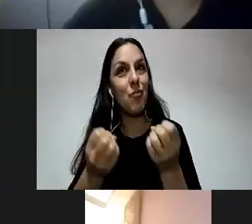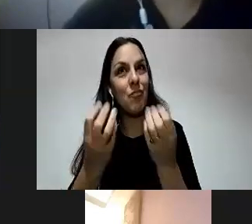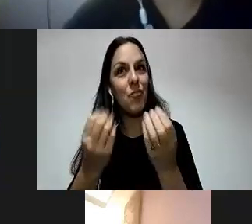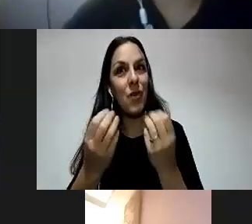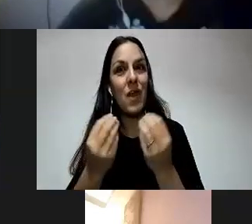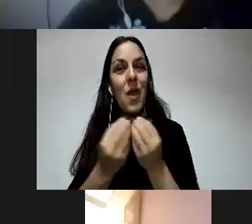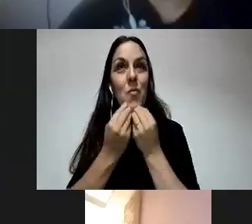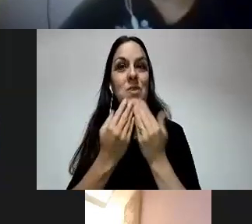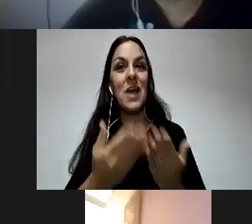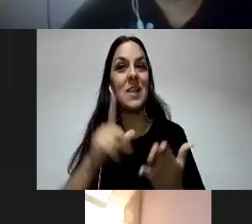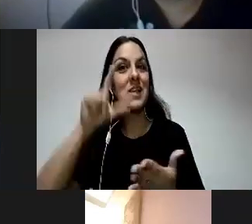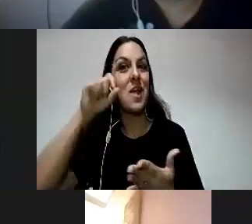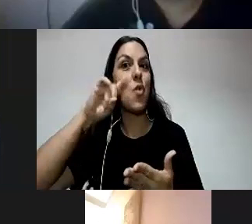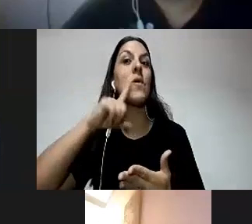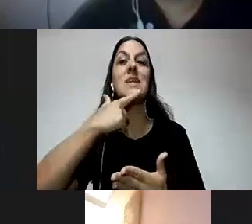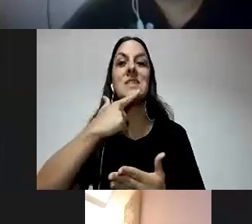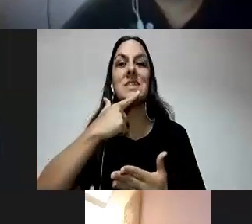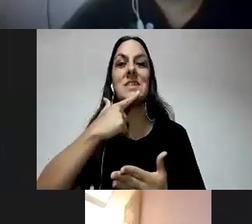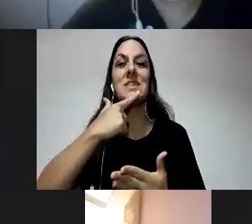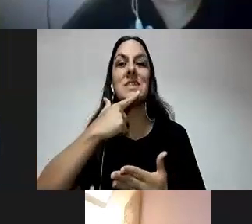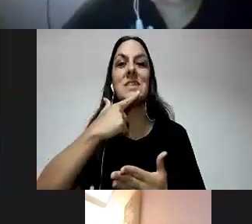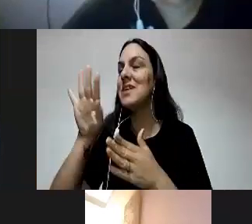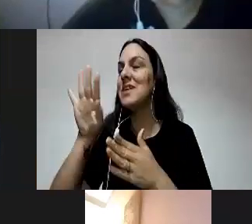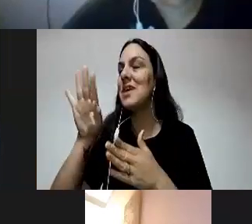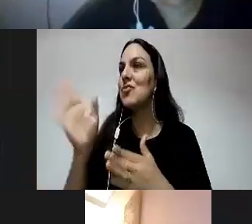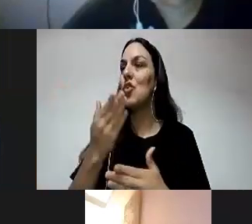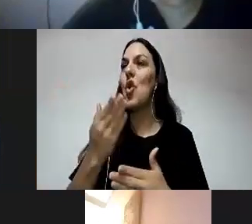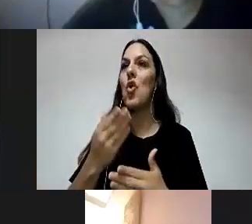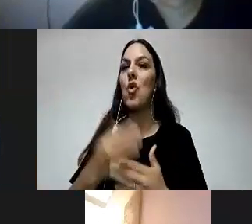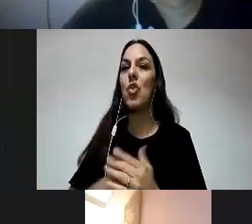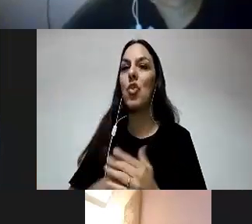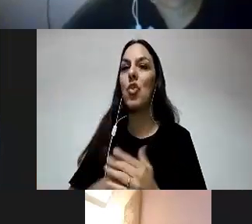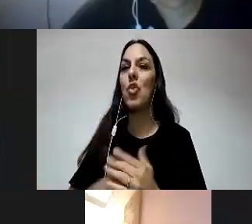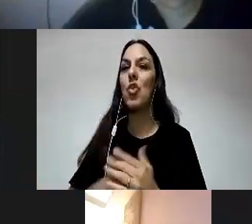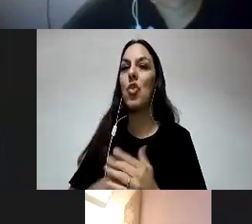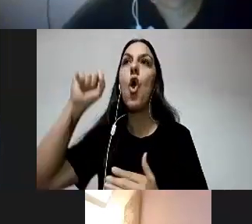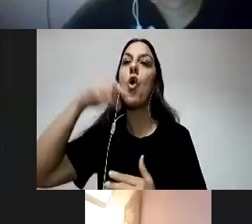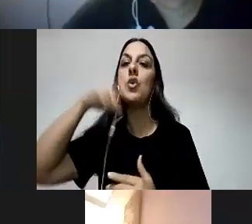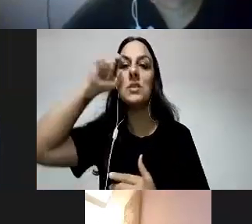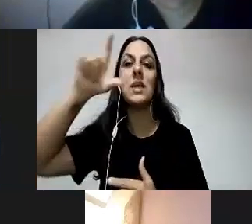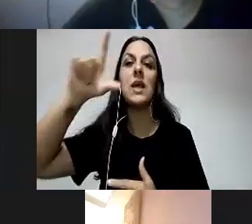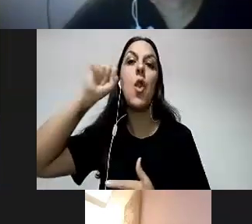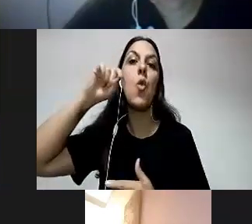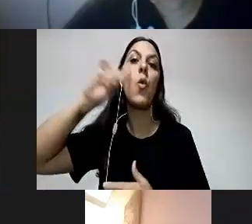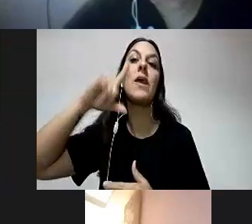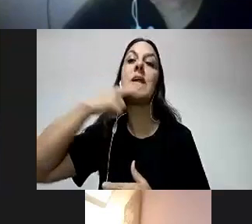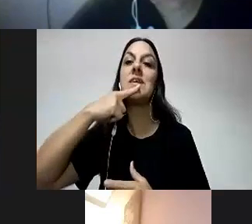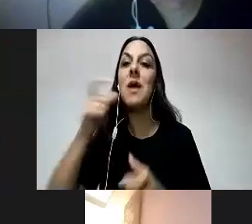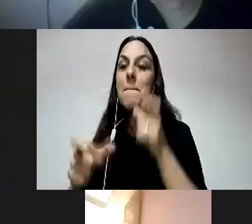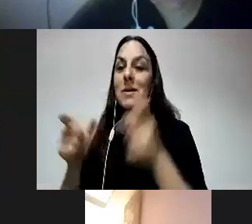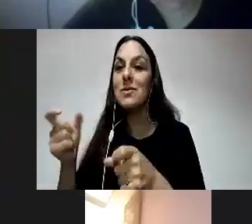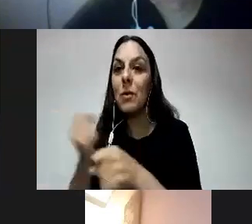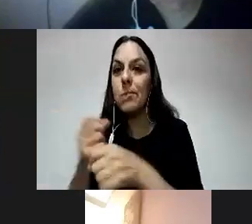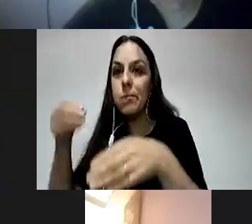Luis. Bueno, muchas gracias a todos, muchas gracias José Luis, a todos los integrantes de la Comisión